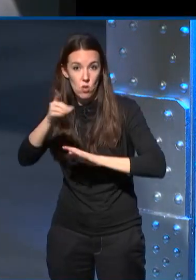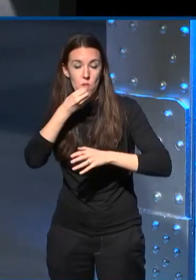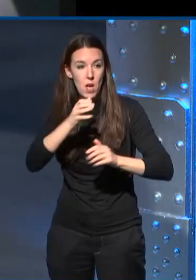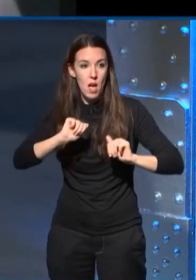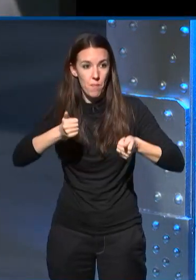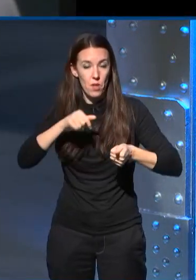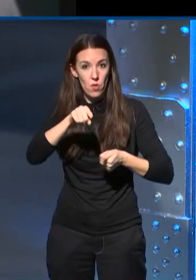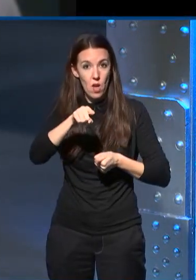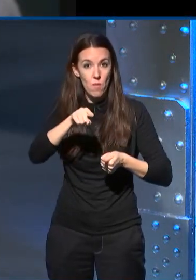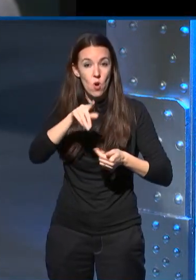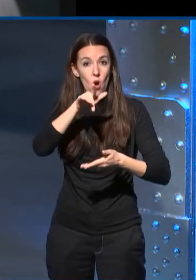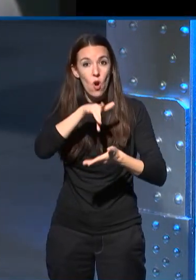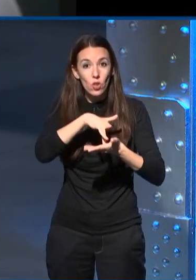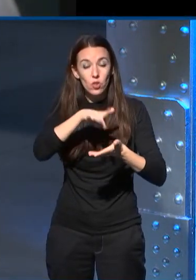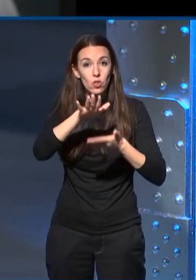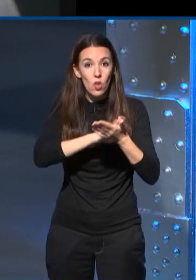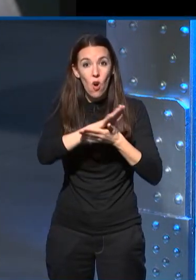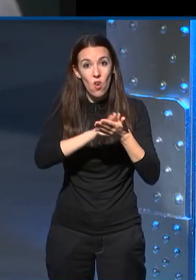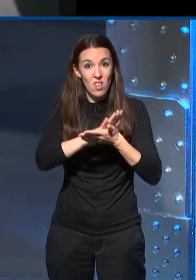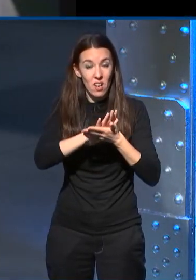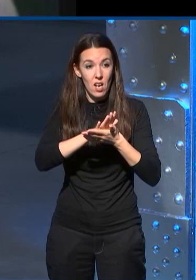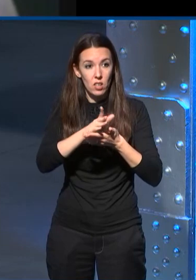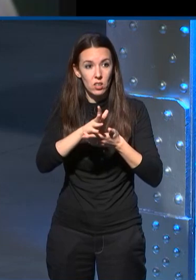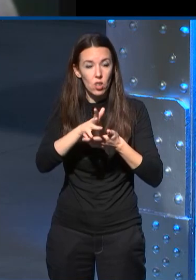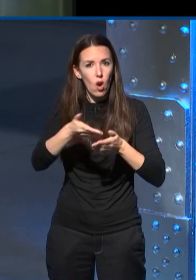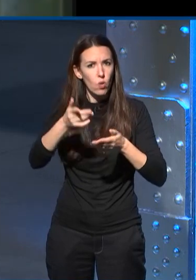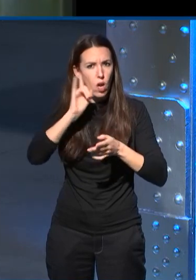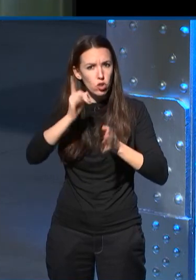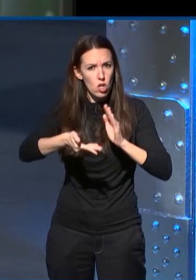dejamos aquí cuando Yuri Gagarin... No, suban.